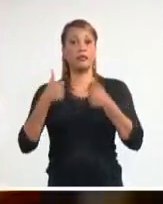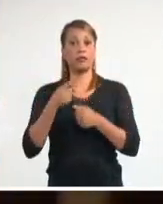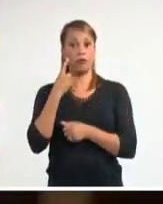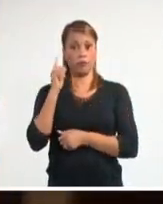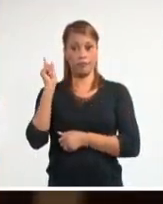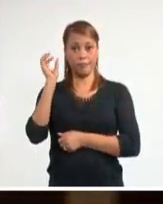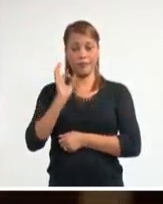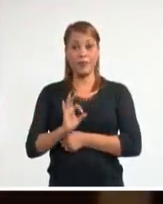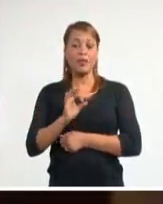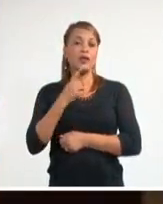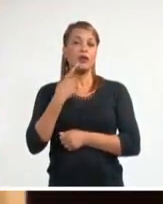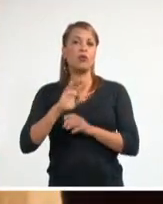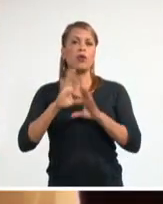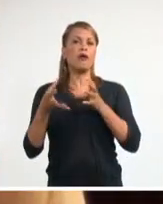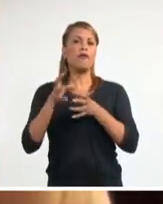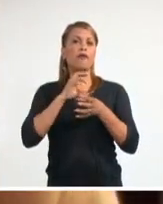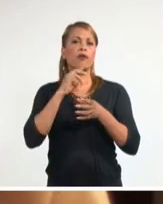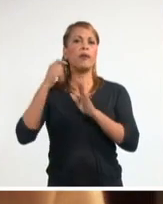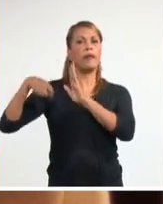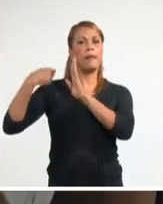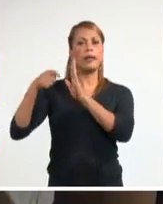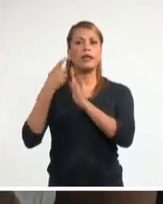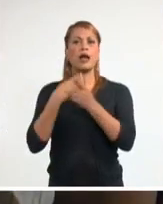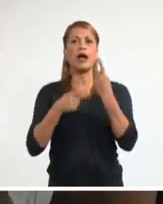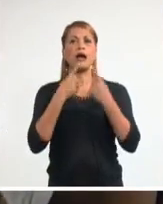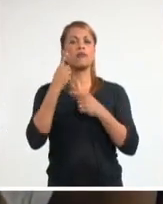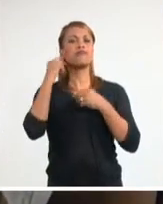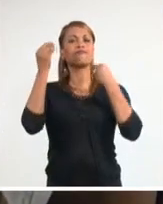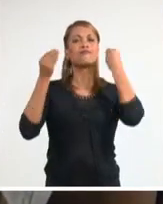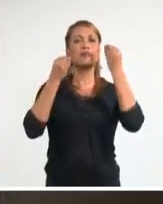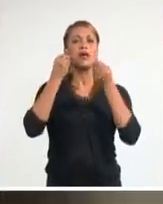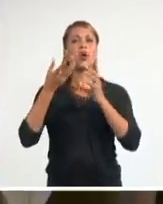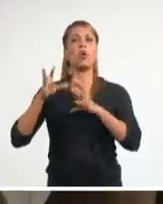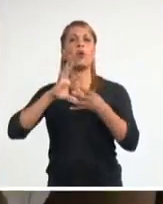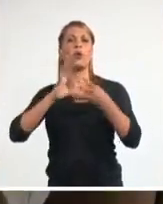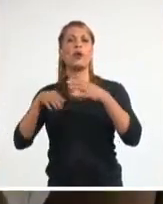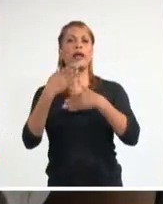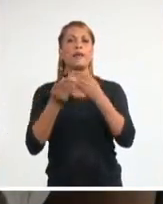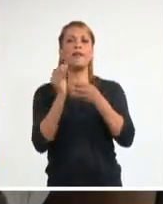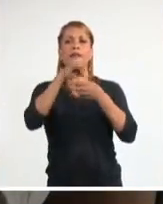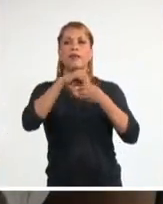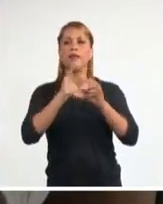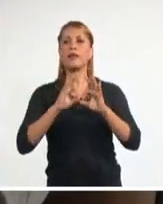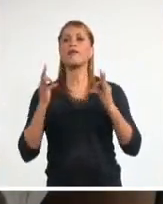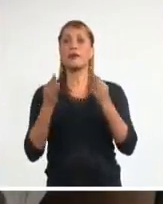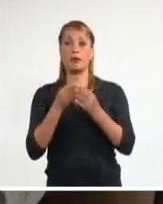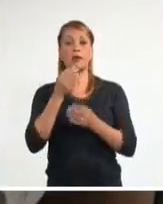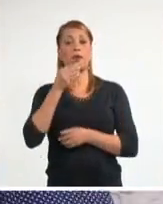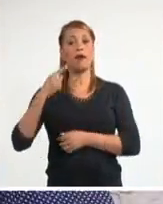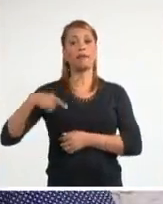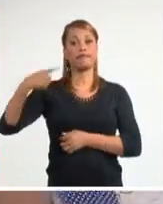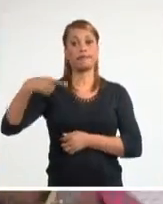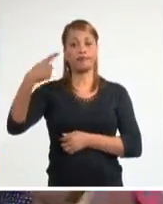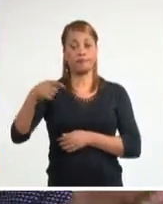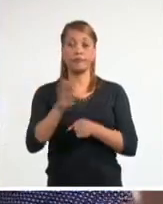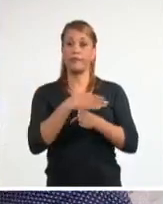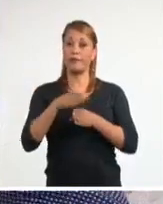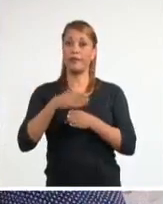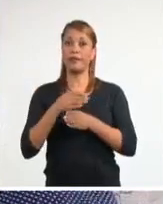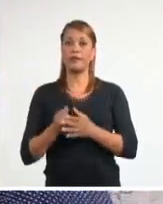que, valiéndose de la retrospectiva, nos hace reflexionar sobre los conflictos de familia que pueden pasar de generación en generación.